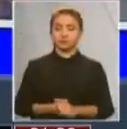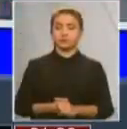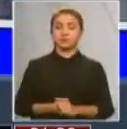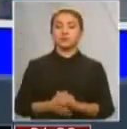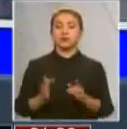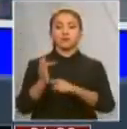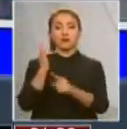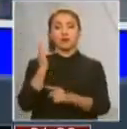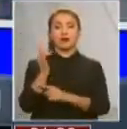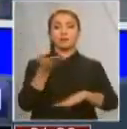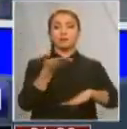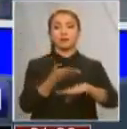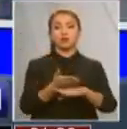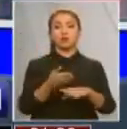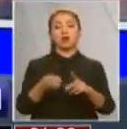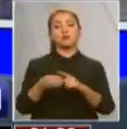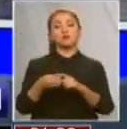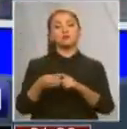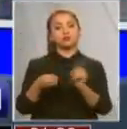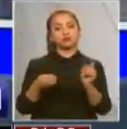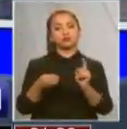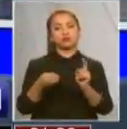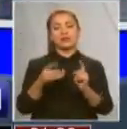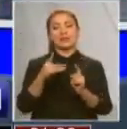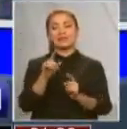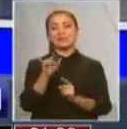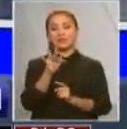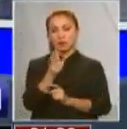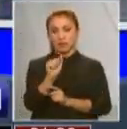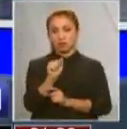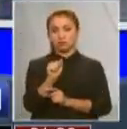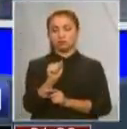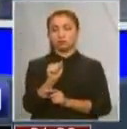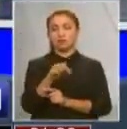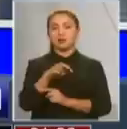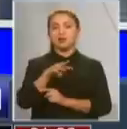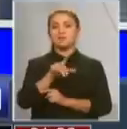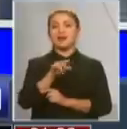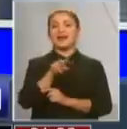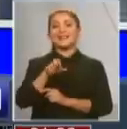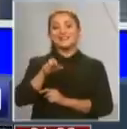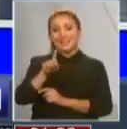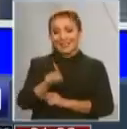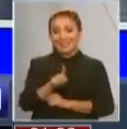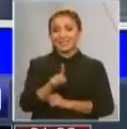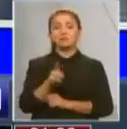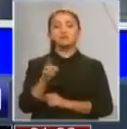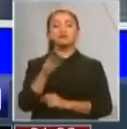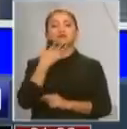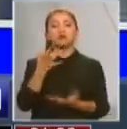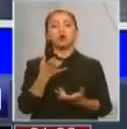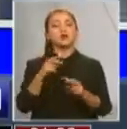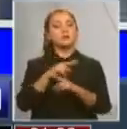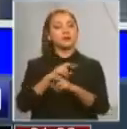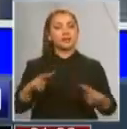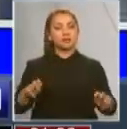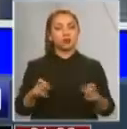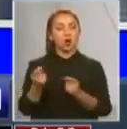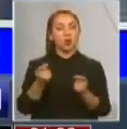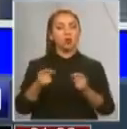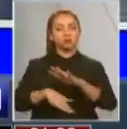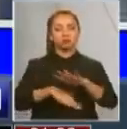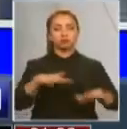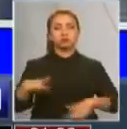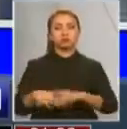La Fiscalía pidió el desafuero del senador por la región de Magallanes, Carlos Bianchi, debido a la investigación por presuntas